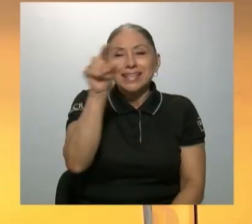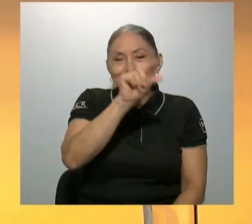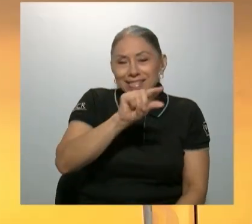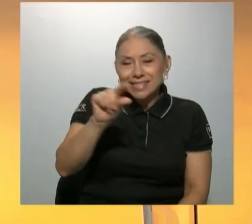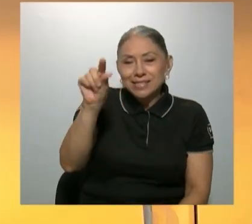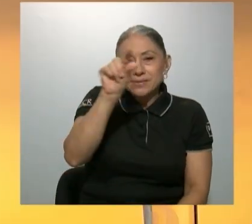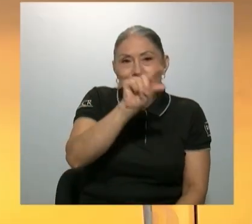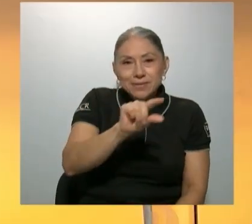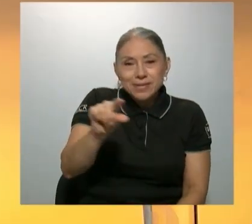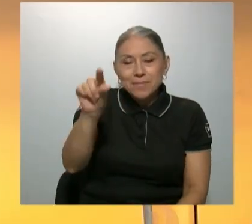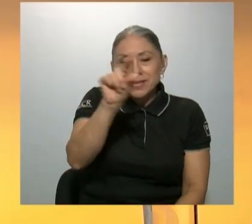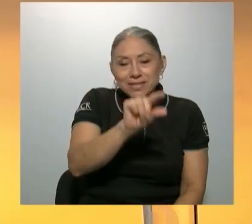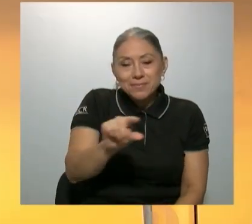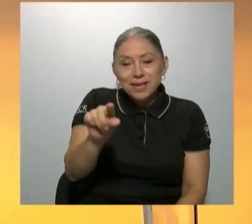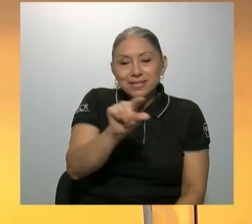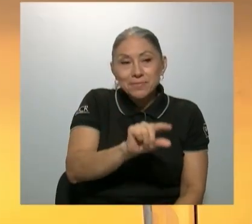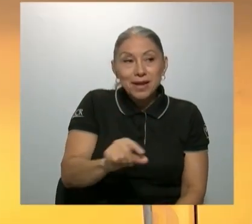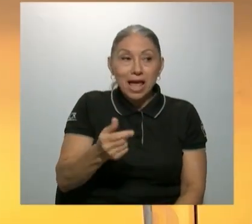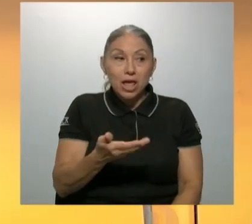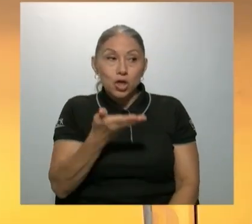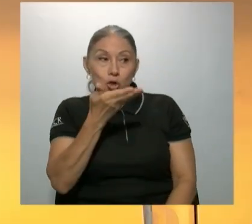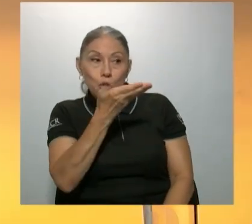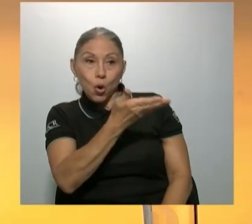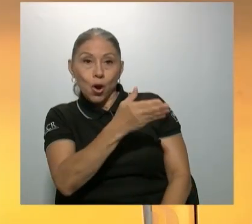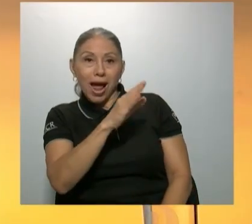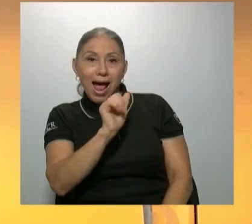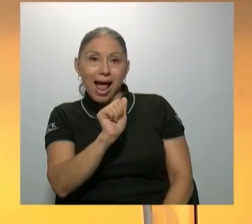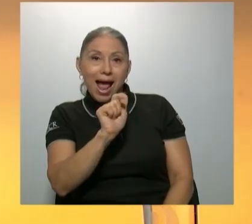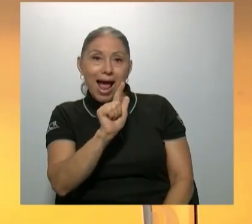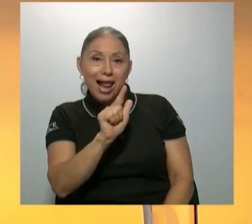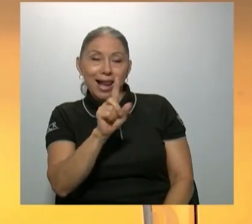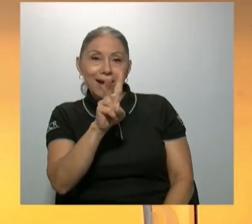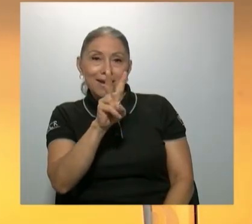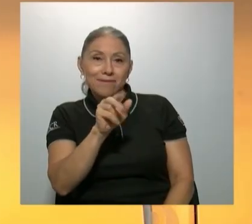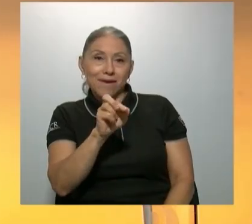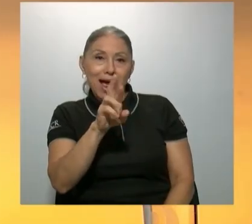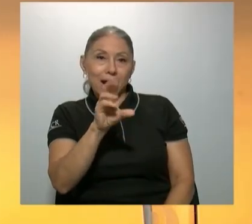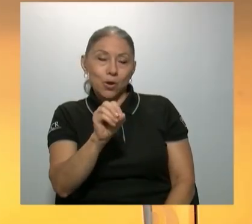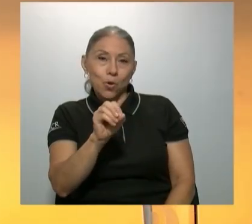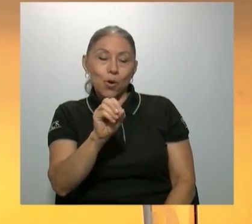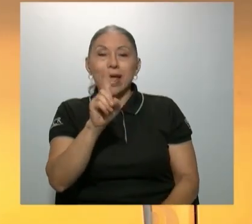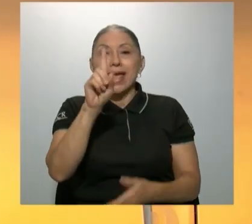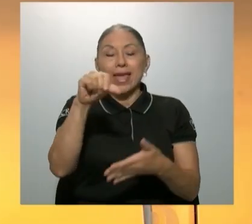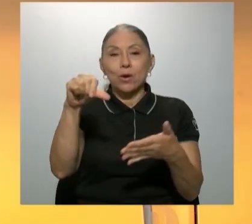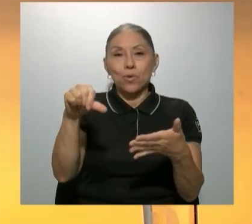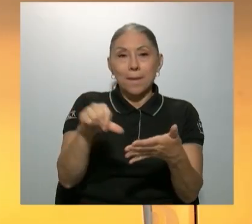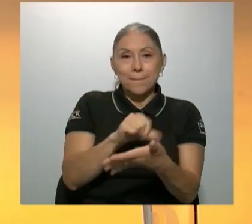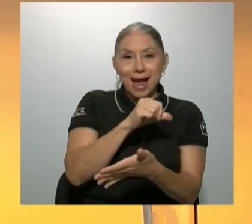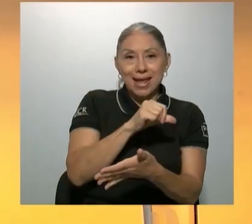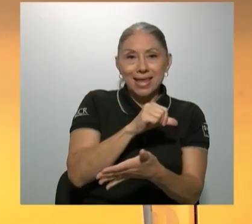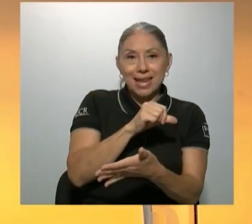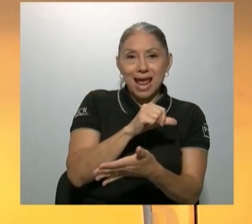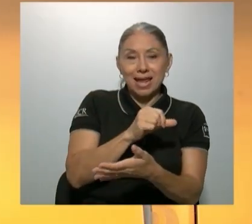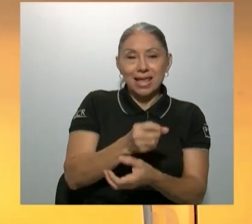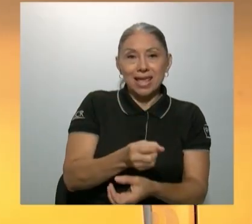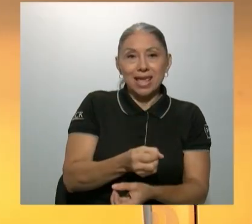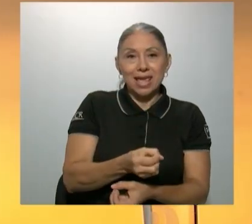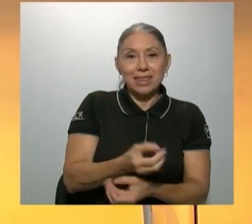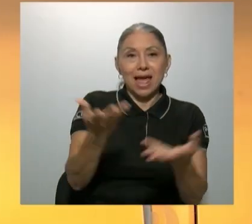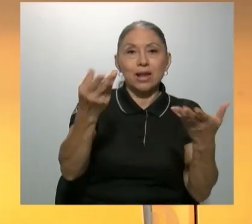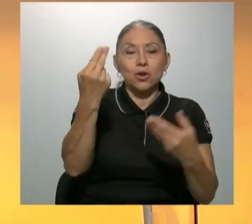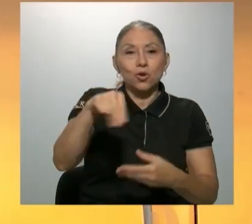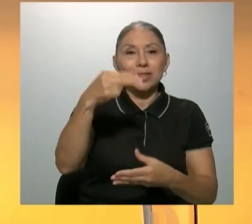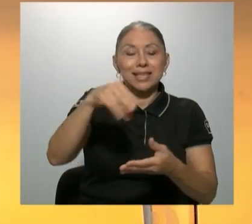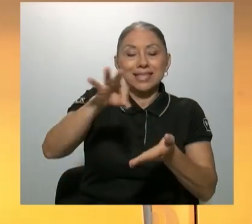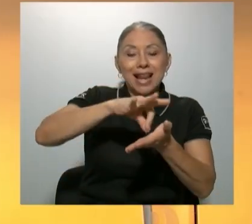don Álvaro, en una página de la cual da noticia la Academia de